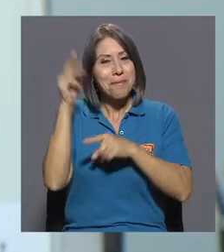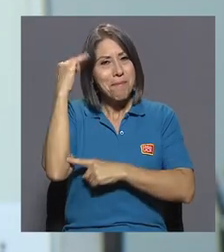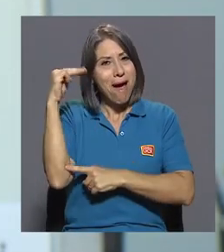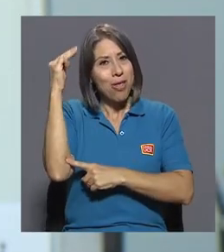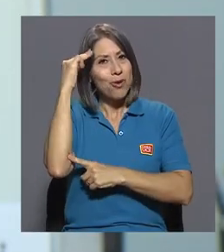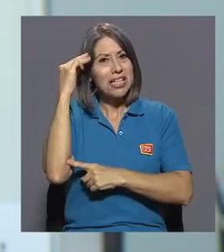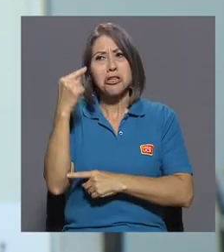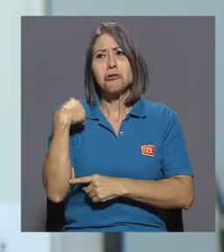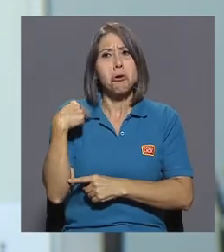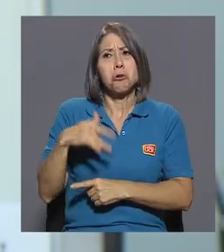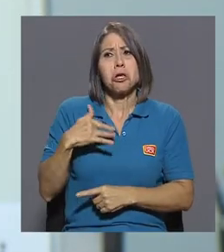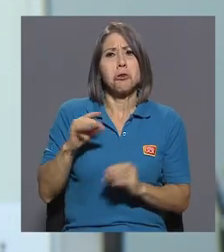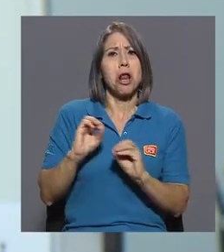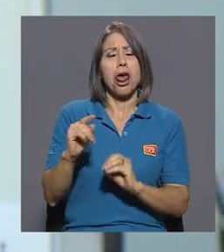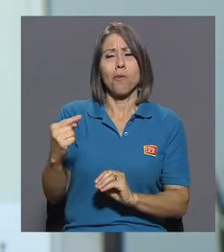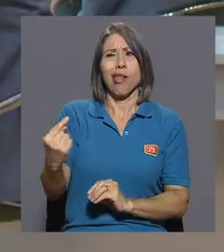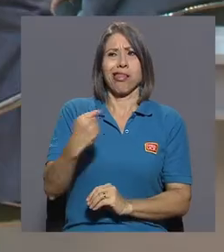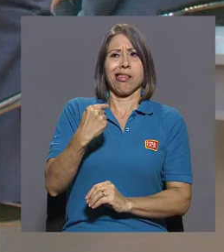personal